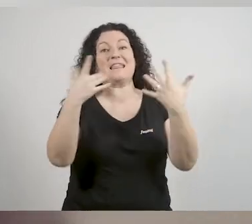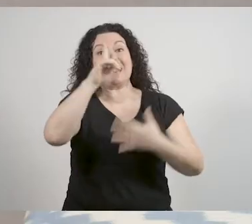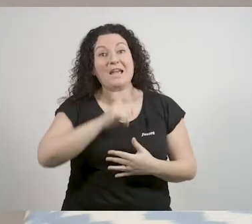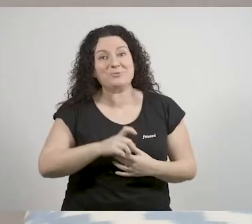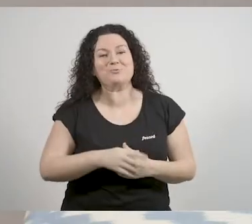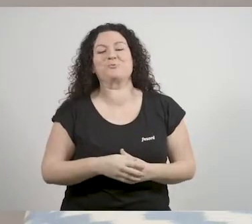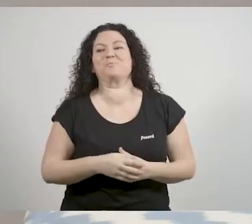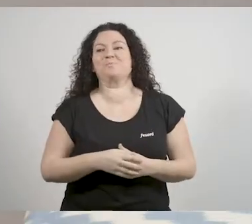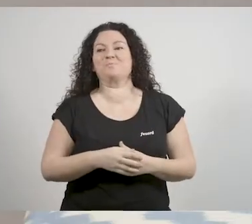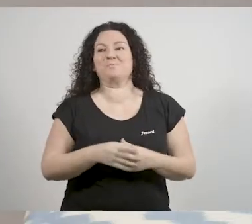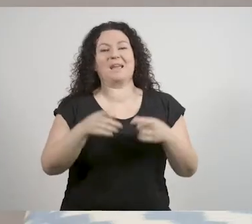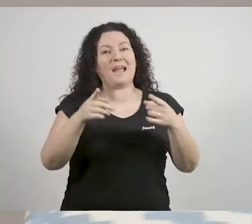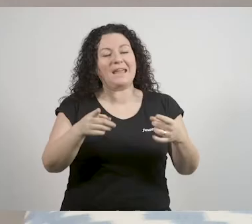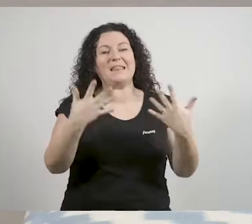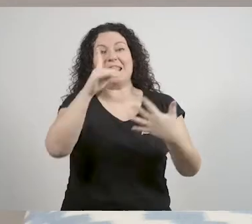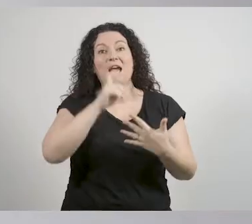Después, a los 10 años, pasé